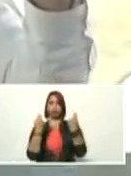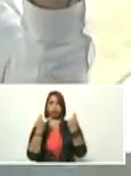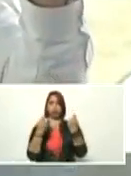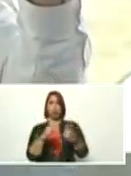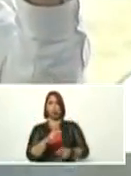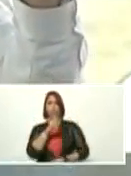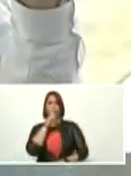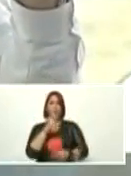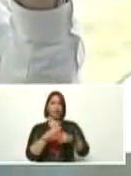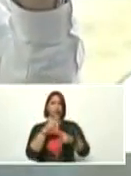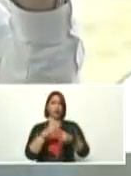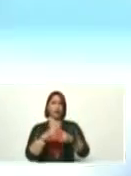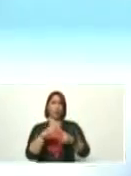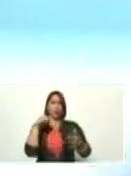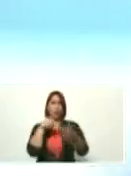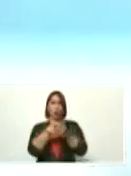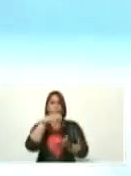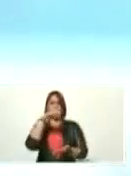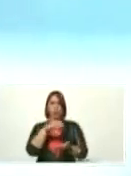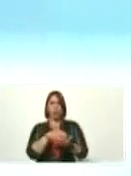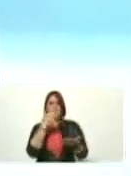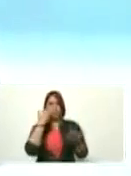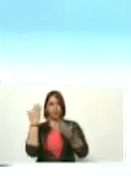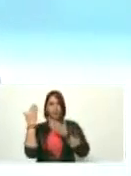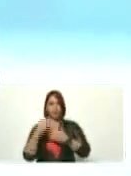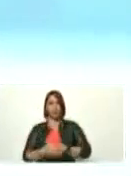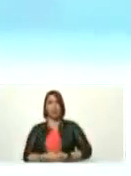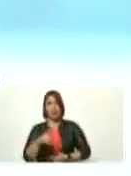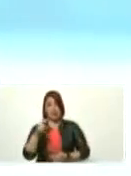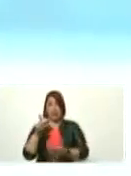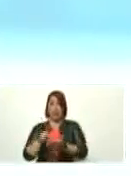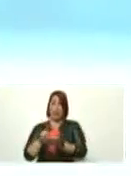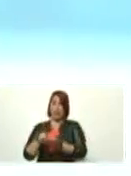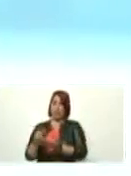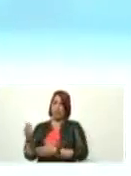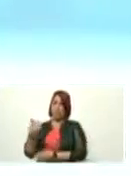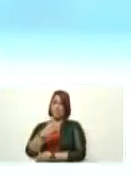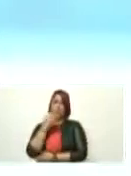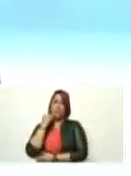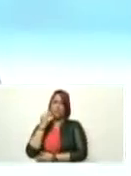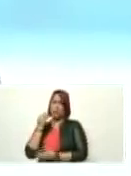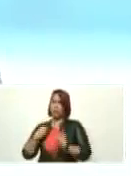peligrosamente, golpe de Estado, ¿no? Ese libro, presidente, recoge la experiencia